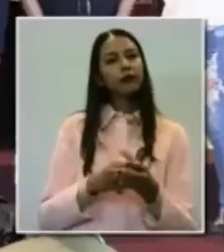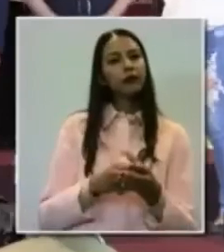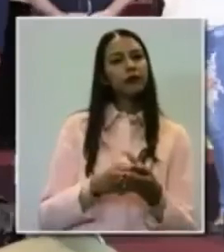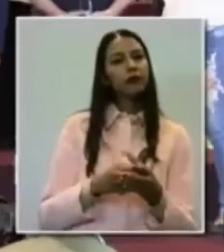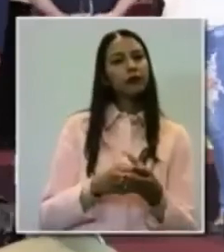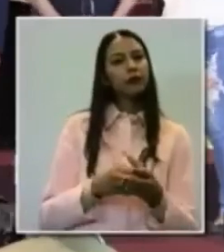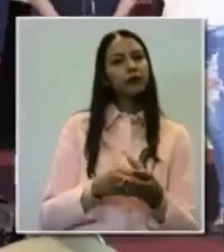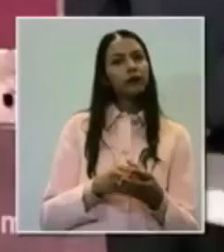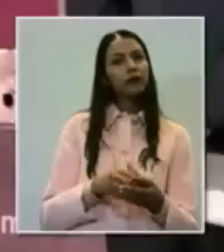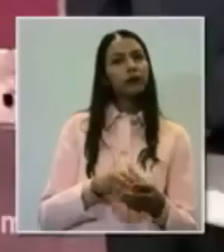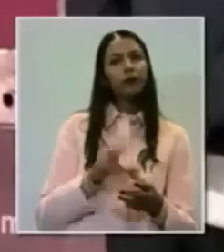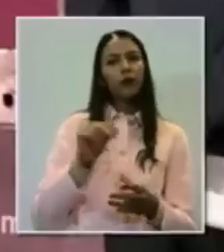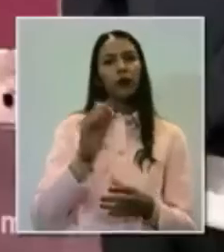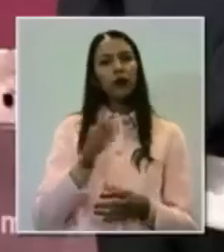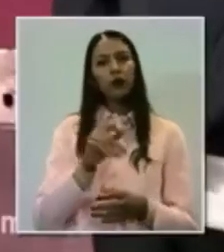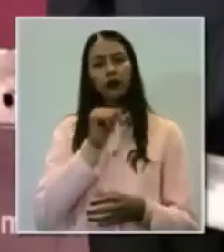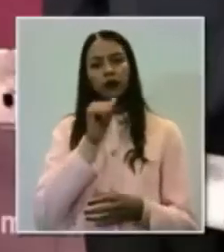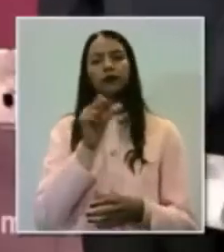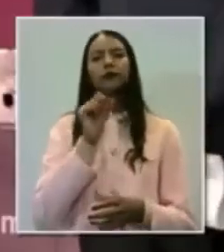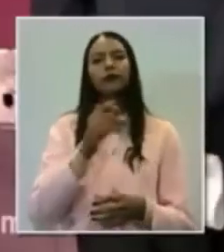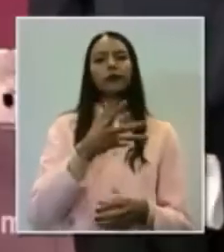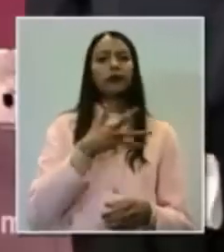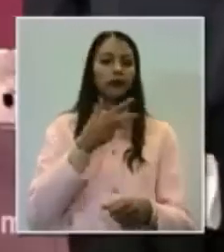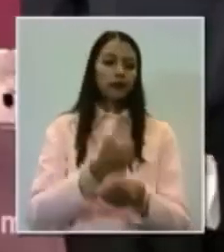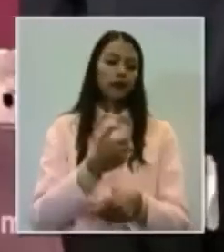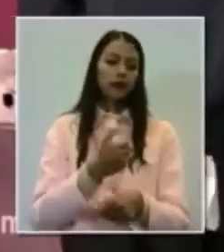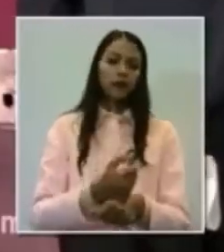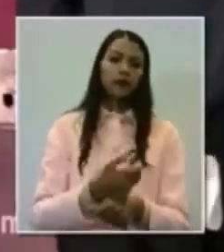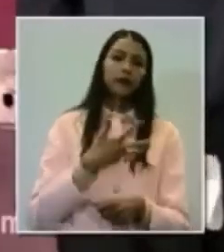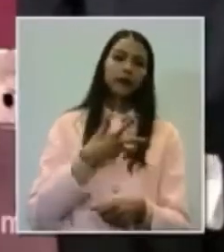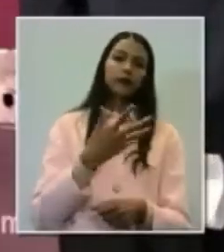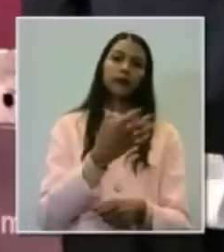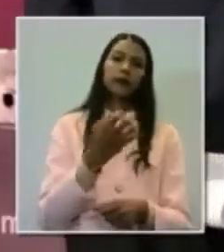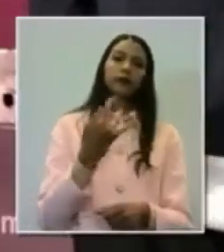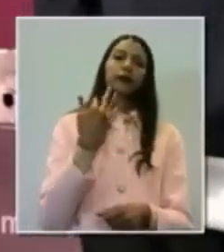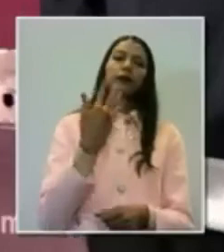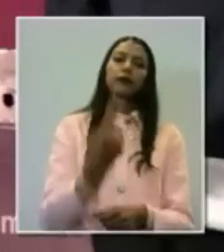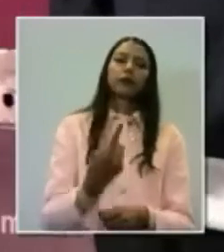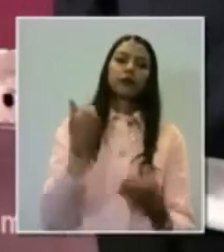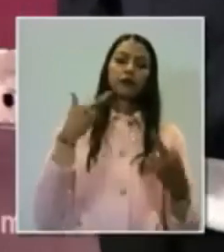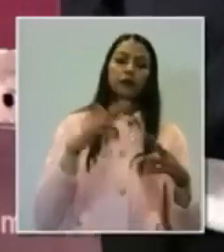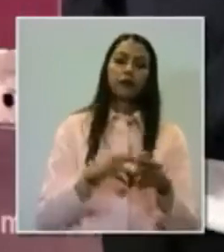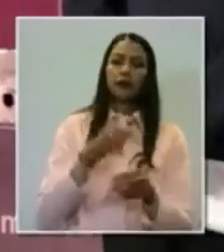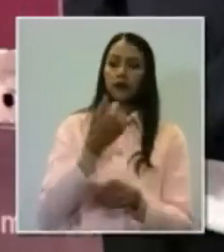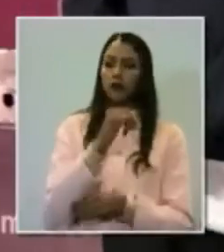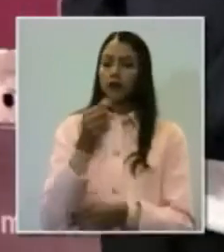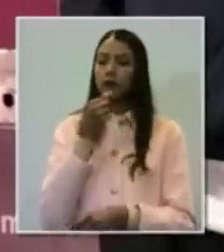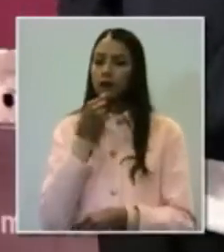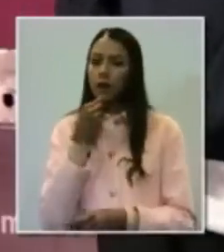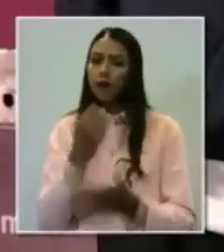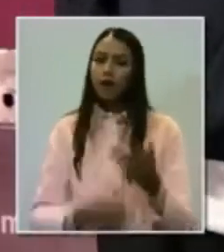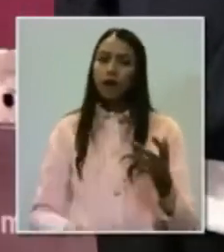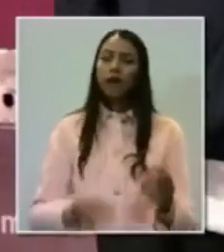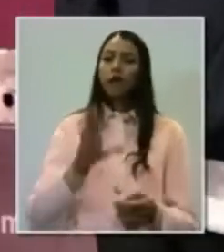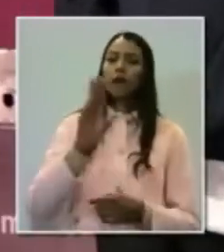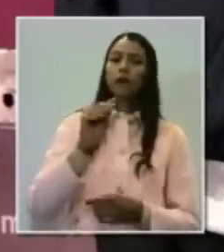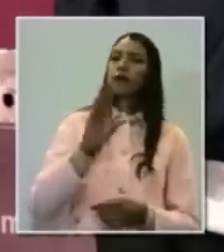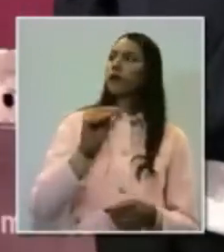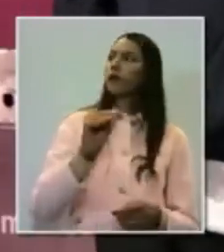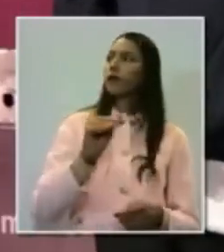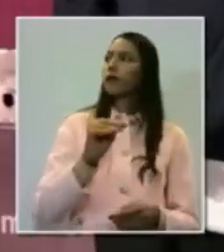Sí, tenemos, por ejemplo, en primaria tenemos un faltante de 551 maestros, en preescolar nos hacen falta